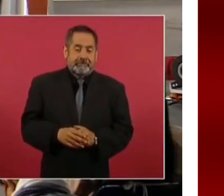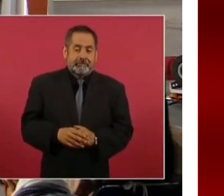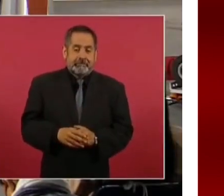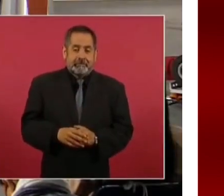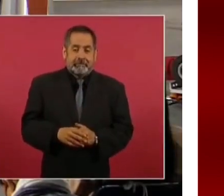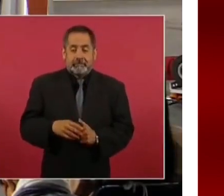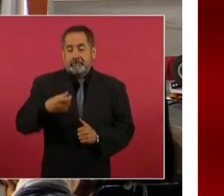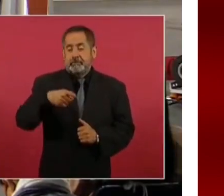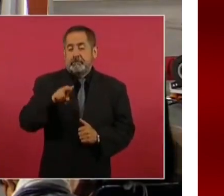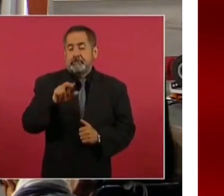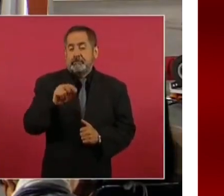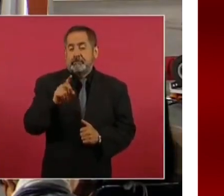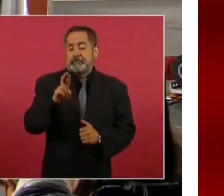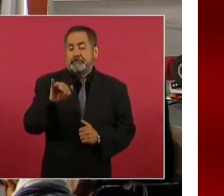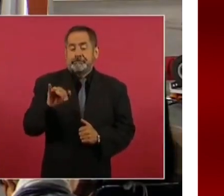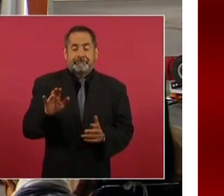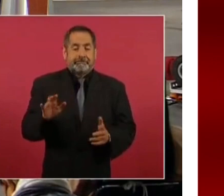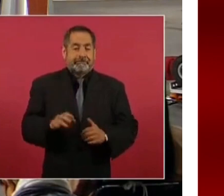Cuadri.